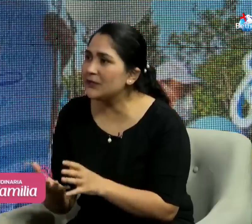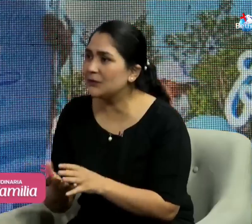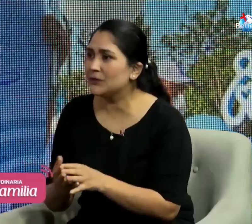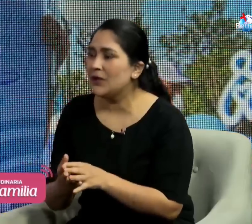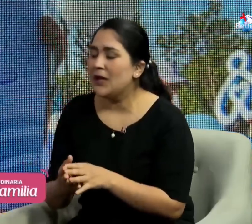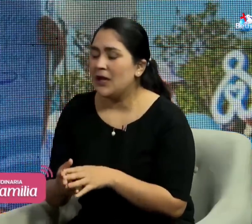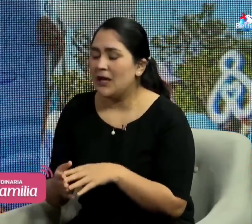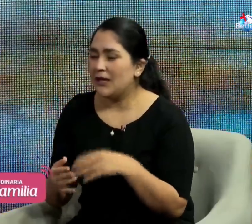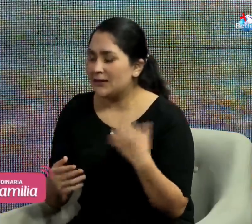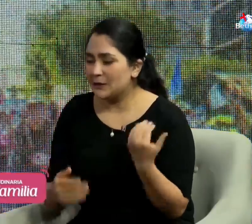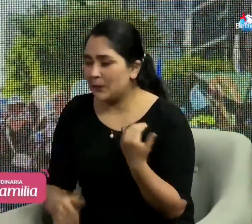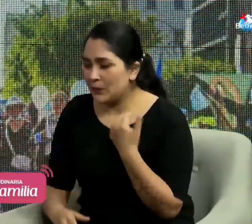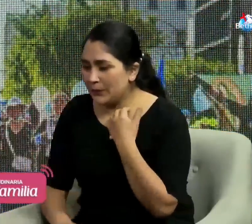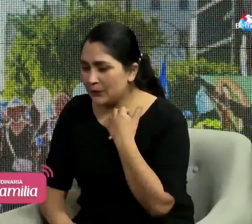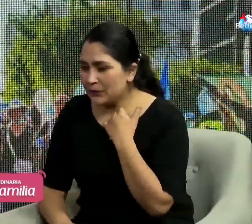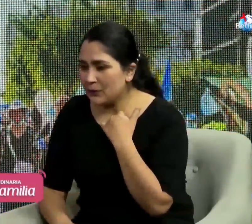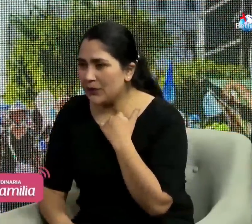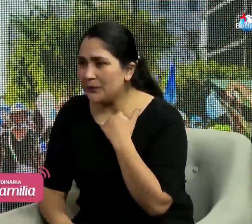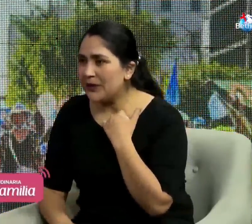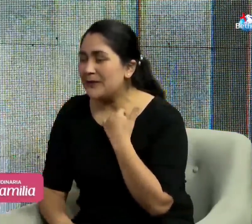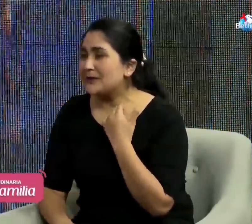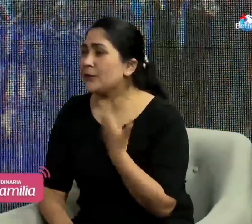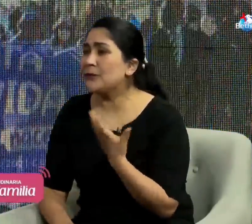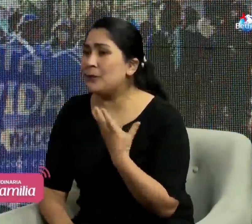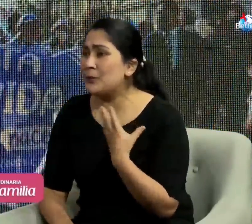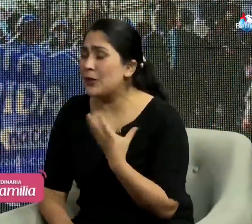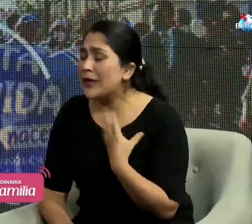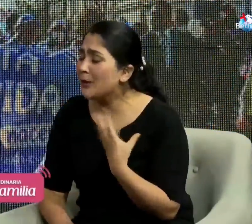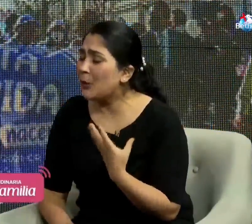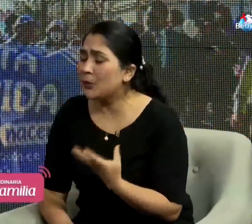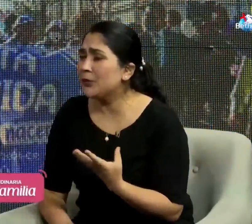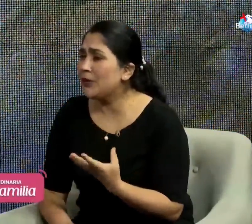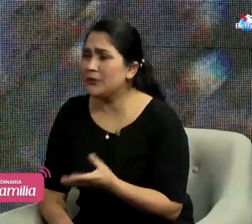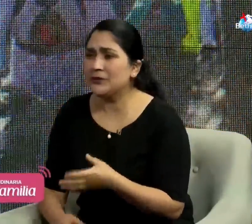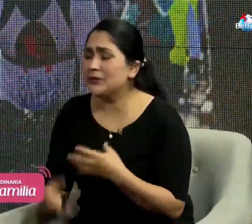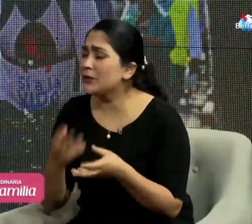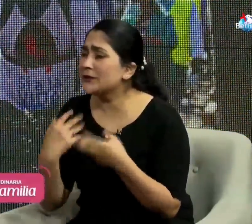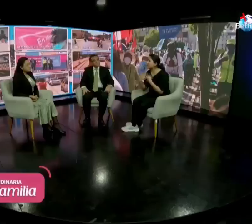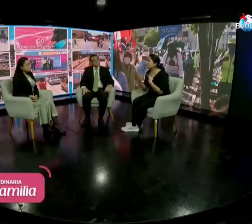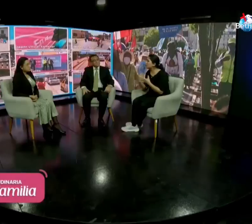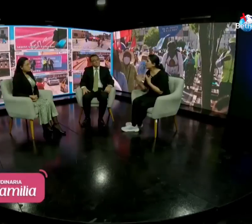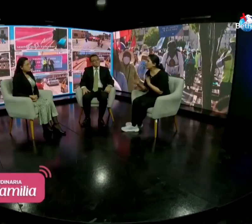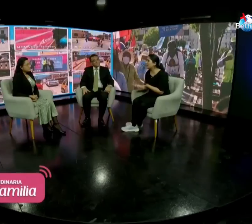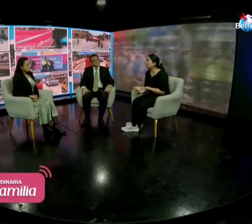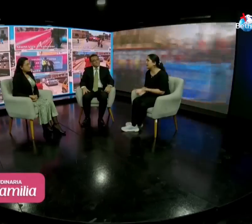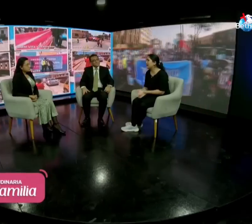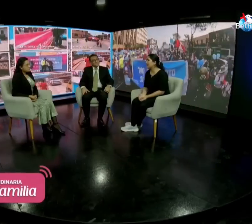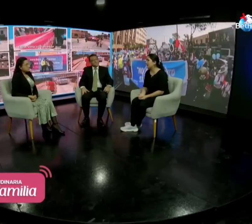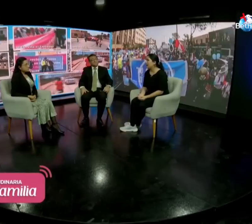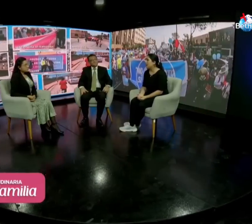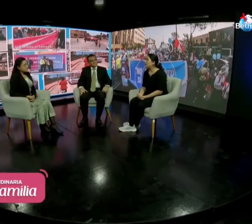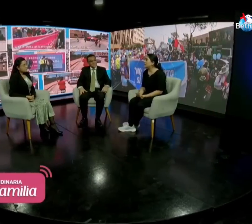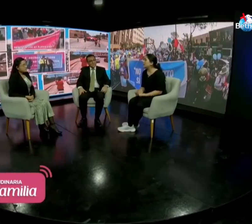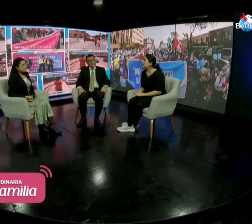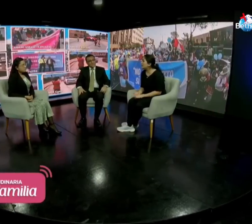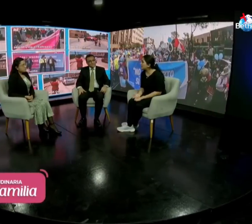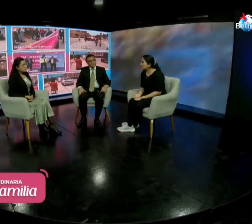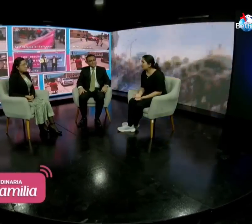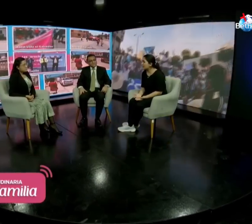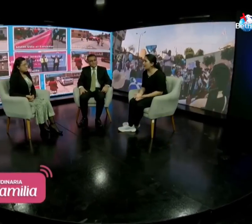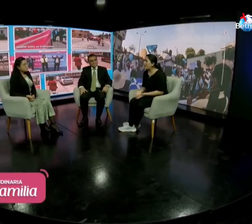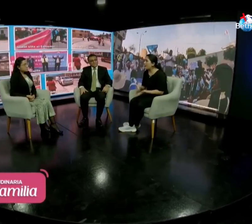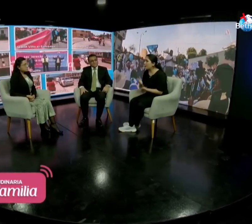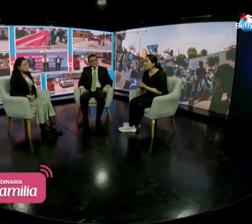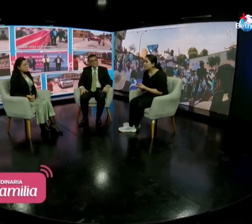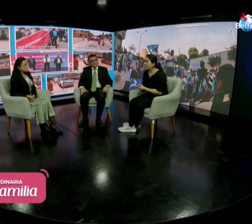primeros años. Hace poco me encontré con una amiga, me dice, fui violada a los 4 años y tengo que estar consumiendo pastillas porque soy